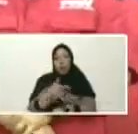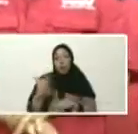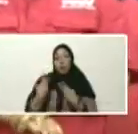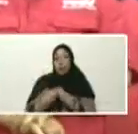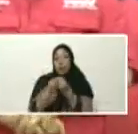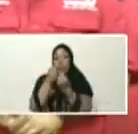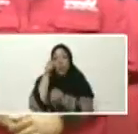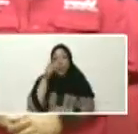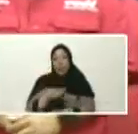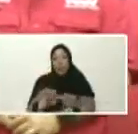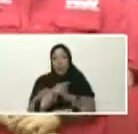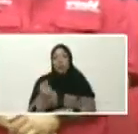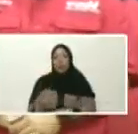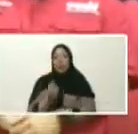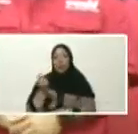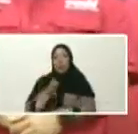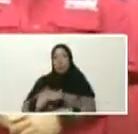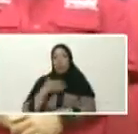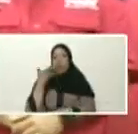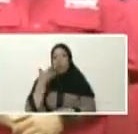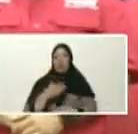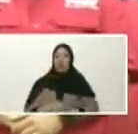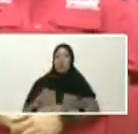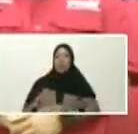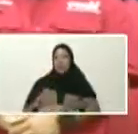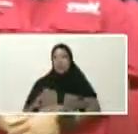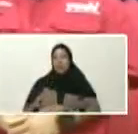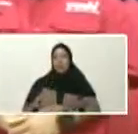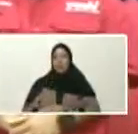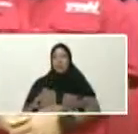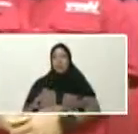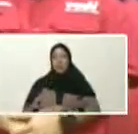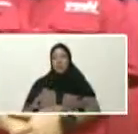pueblo. Solo nosotros podemos.